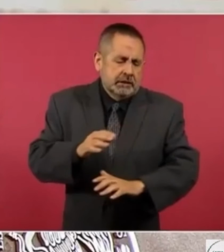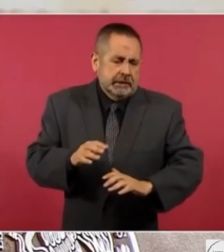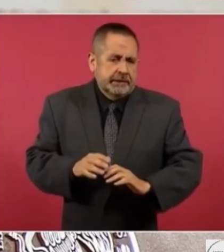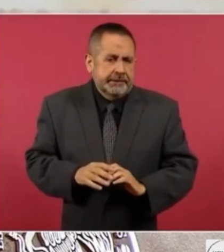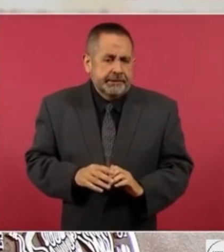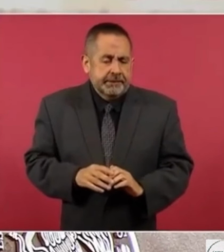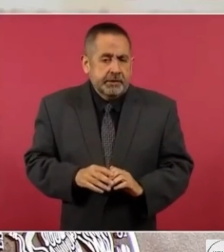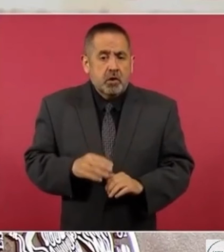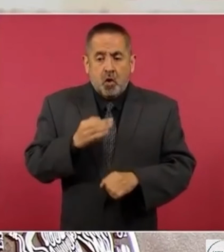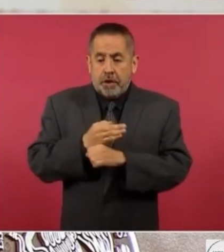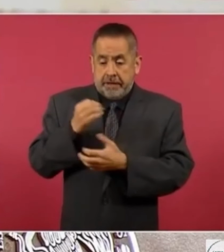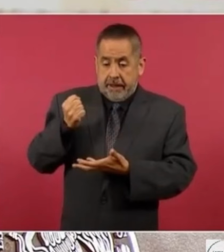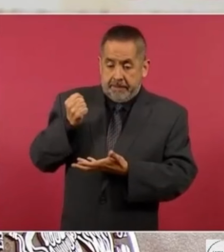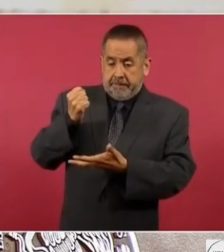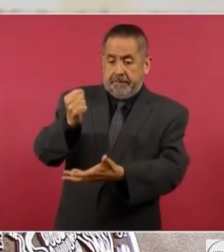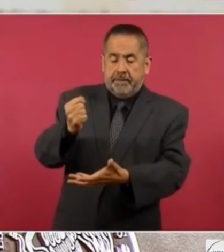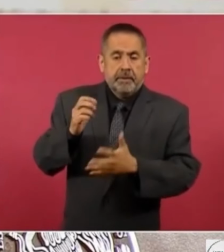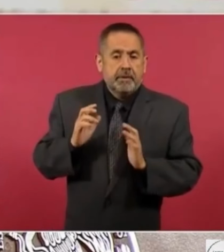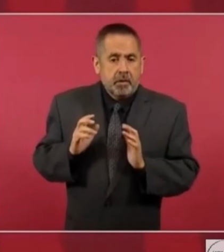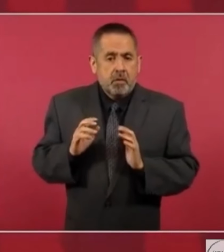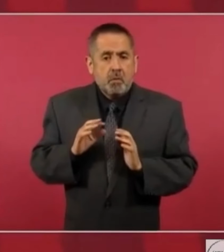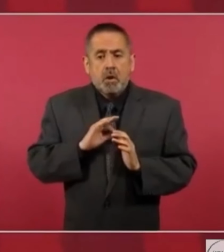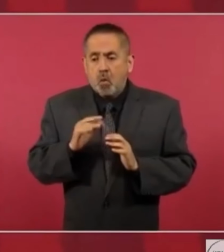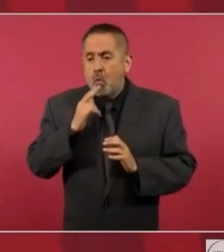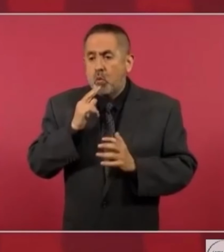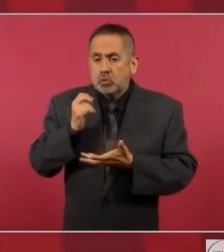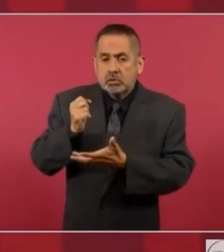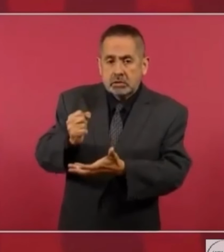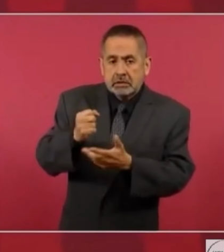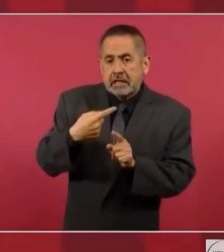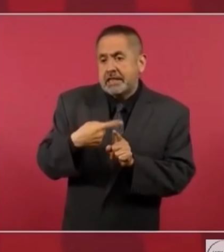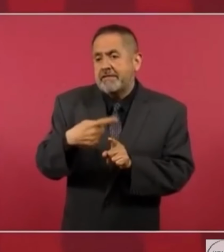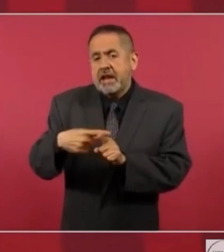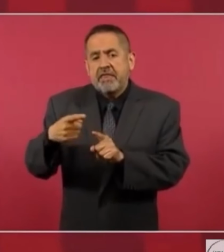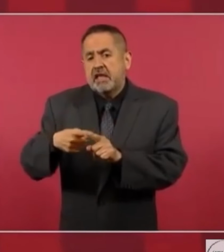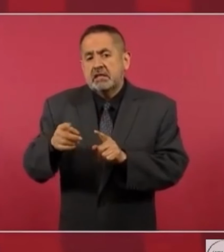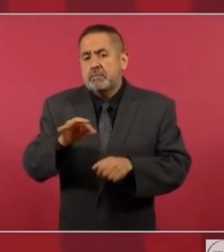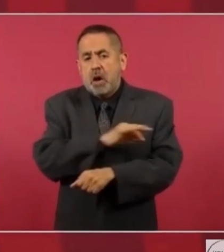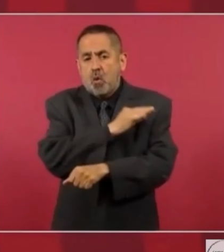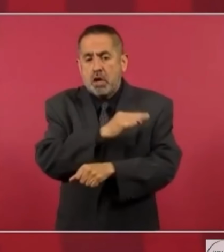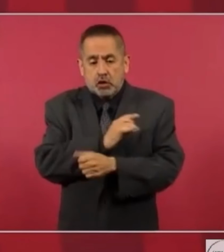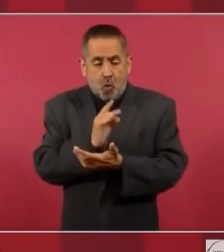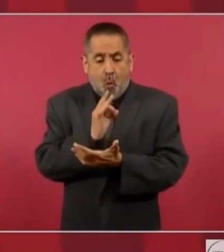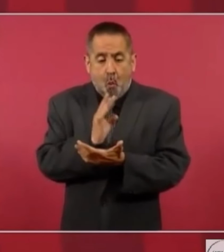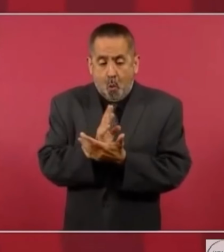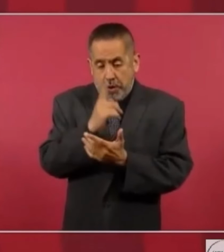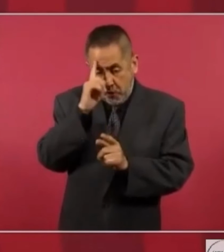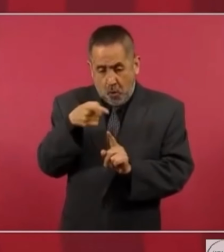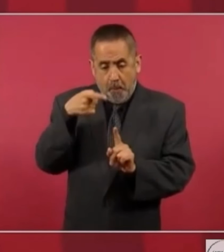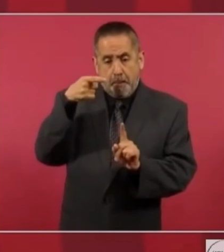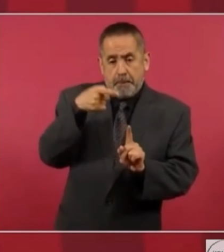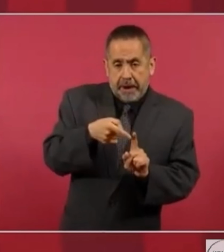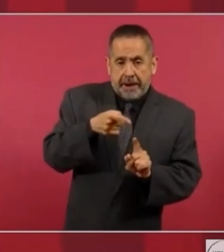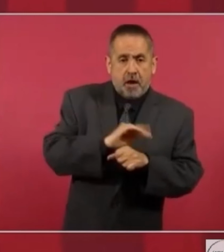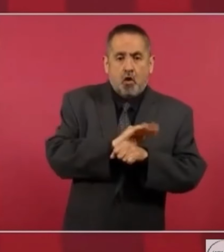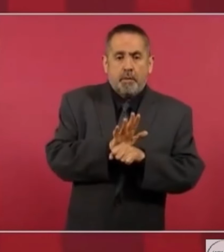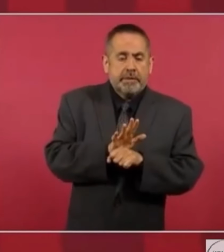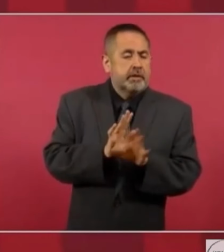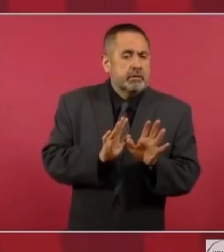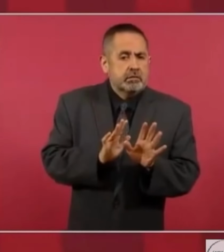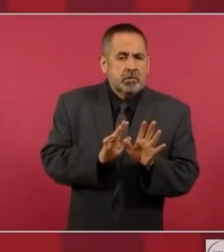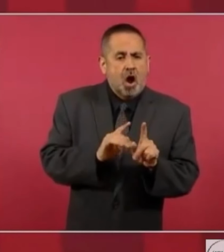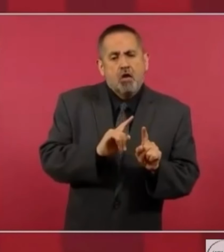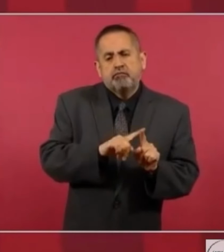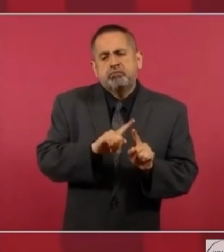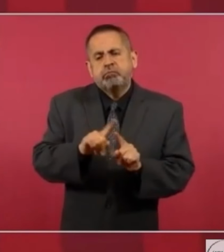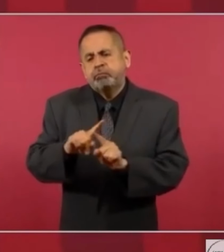una asignación presupuestal que puede ser usada para las distintas vacunas. No es que está específicamente para las vacunas de